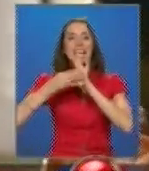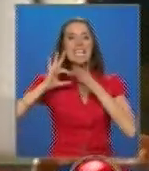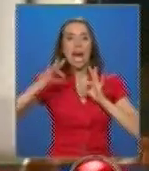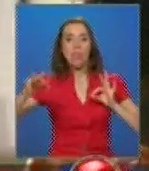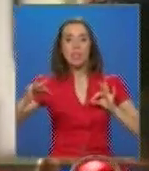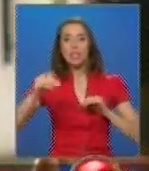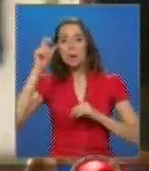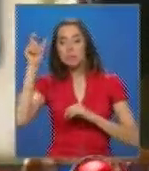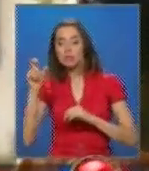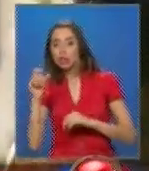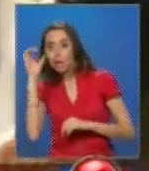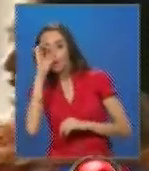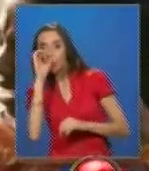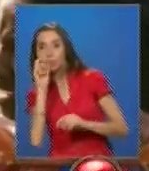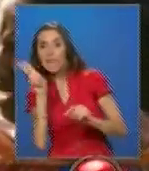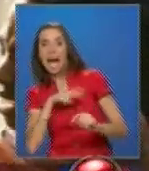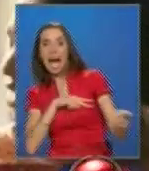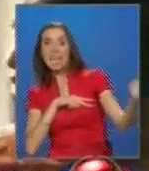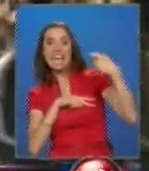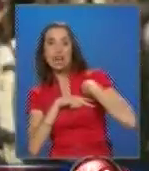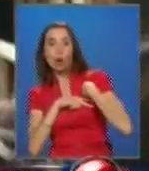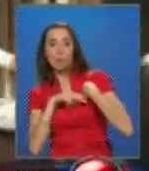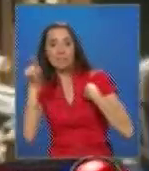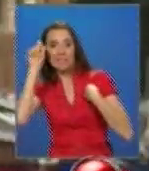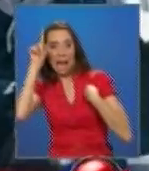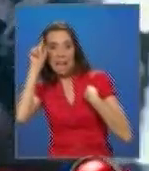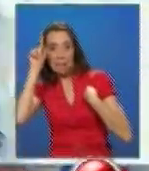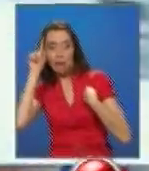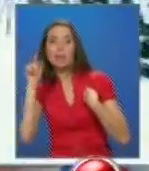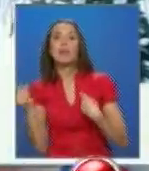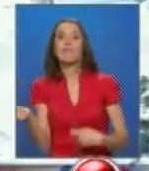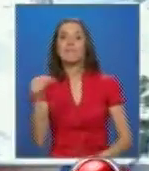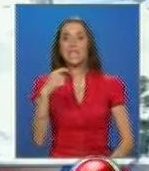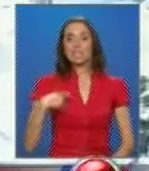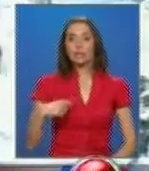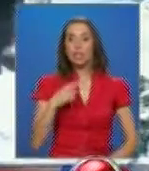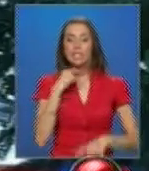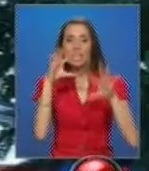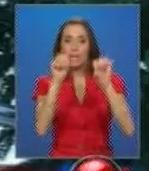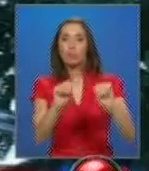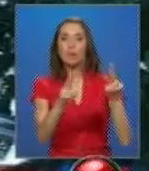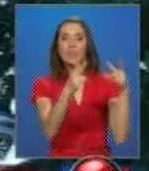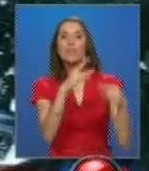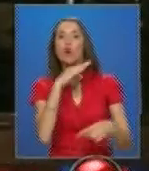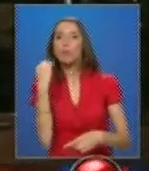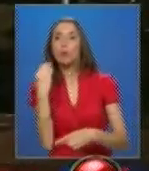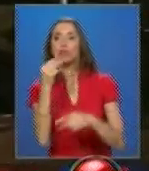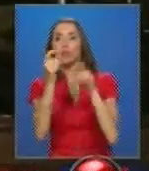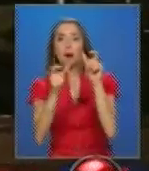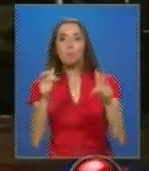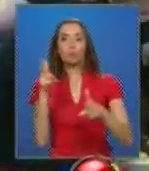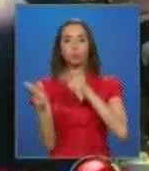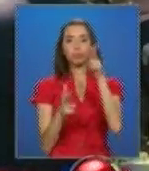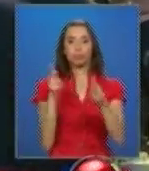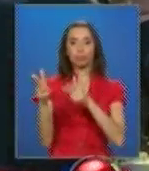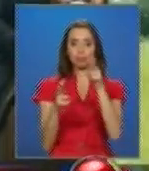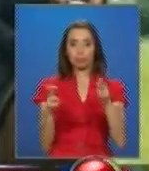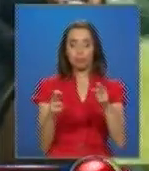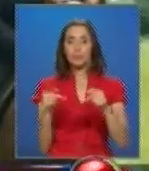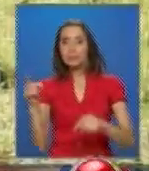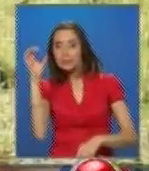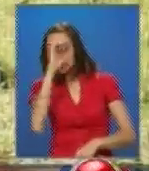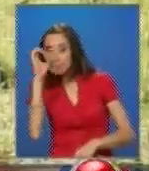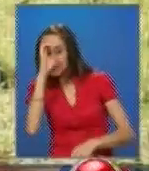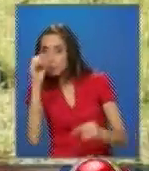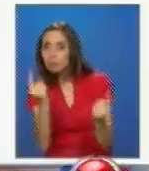un cazarrecompensas alemán que llega a los Estados Unidos decidido a capturar vivos o muertos a unos forrajidos. En su camino,